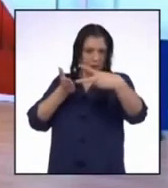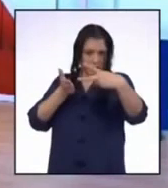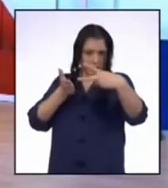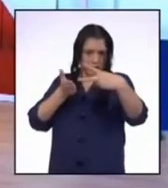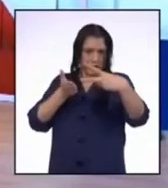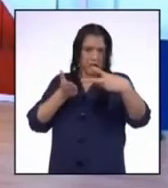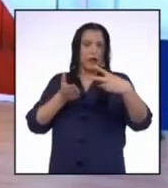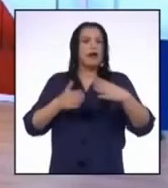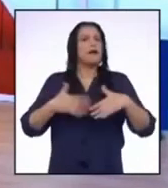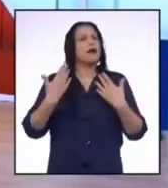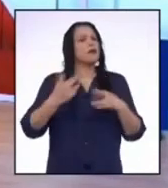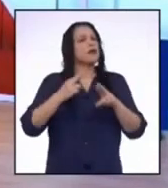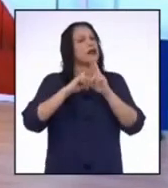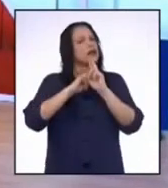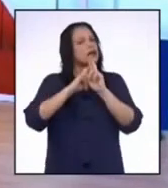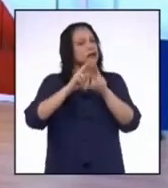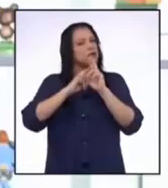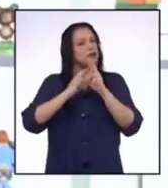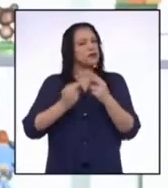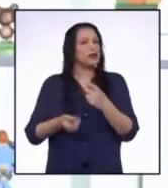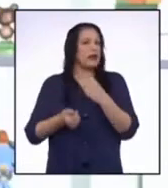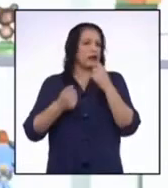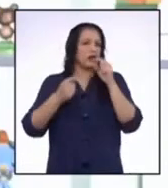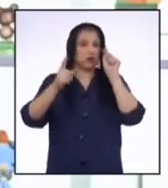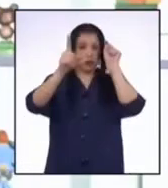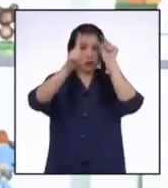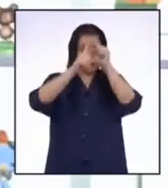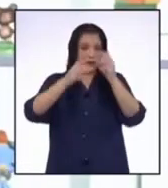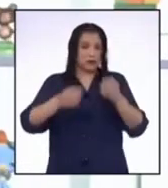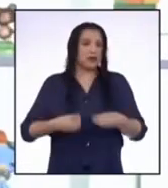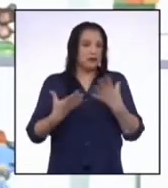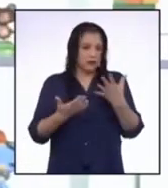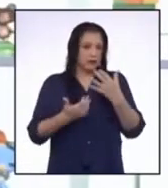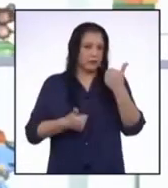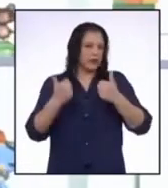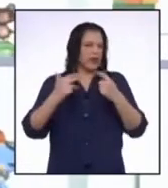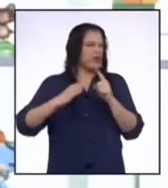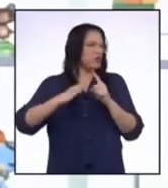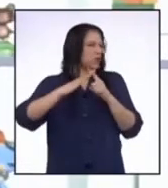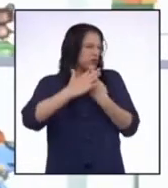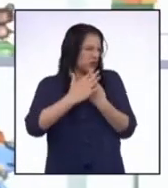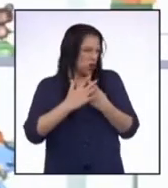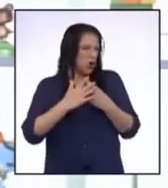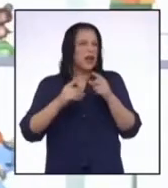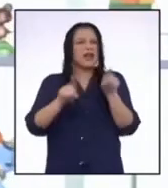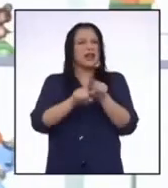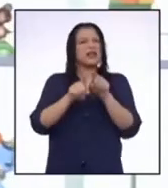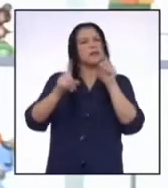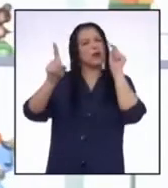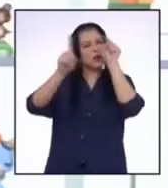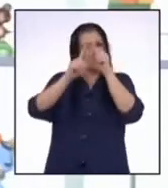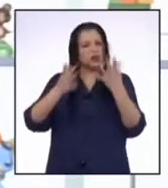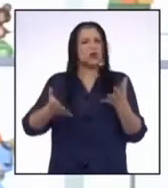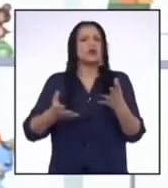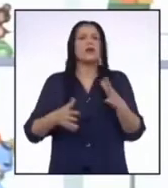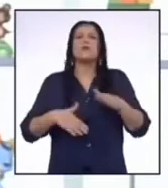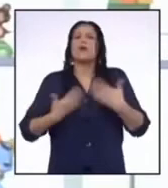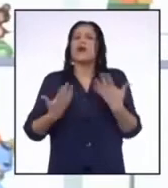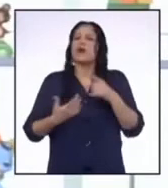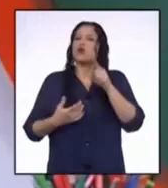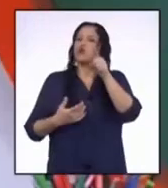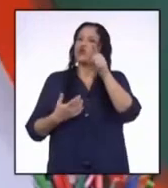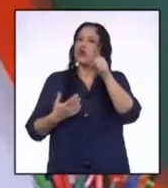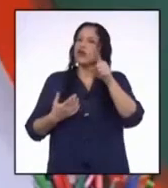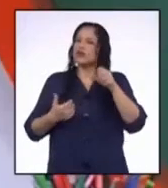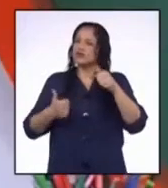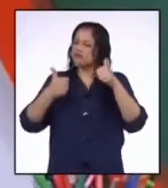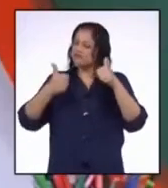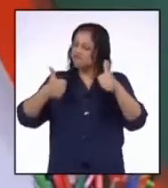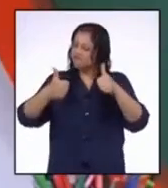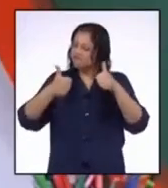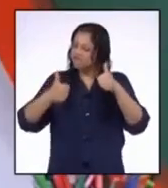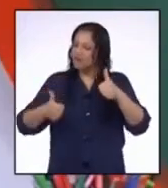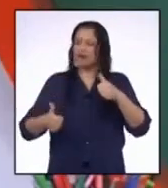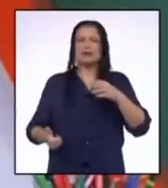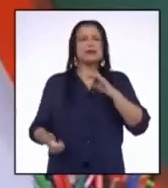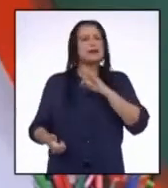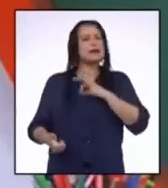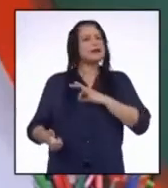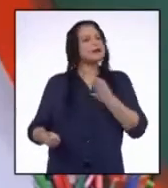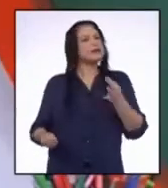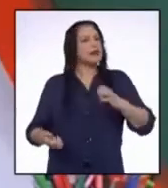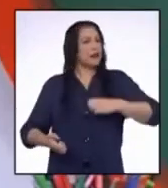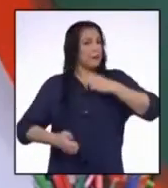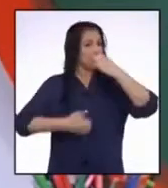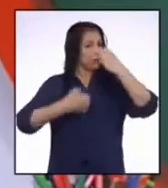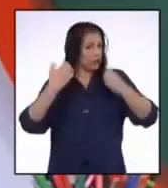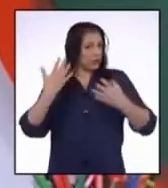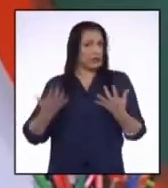justamente para dar respuesta a los retos. La situación y los retos tienen que ver con lograr nuestro bienestar emocional. Bienestar emocional,